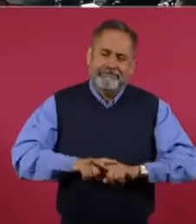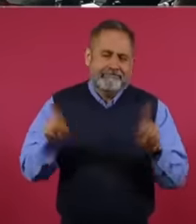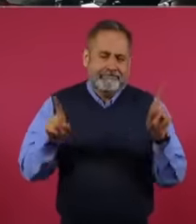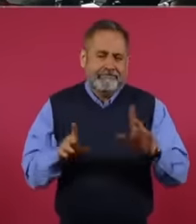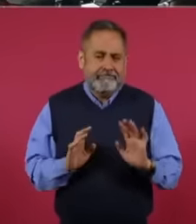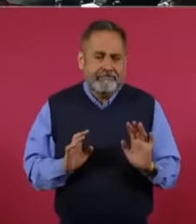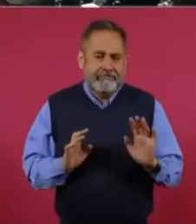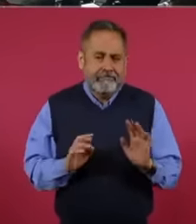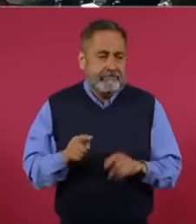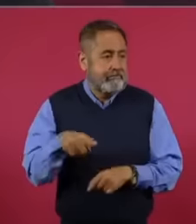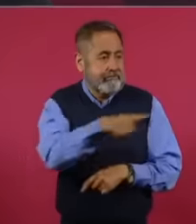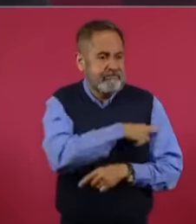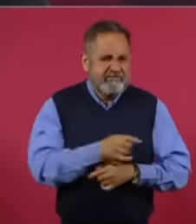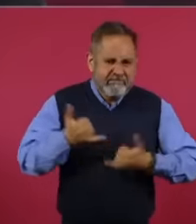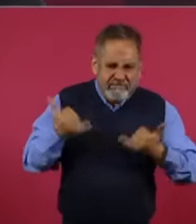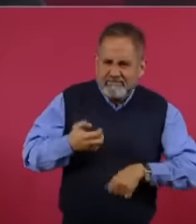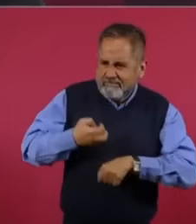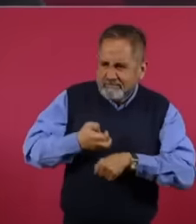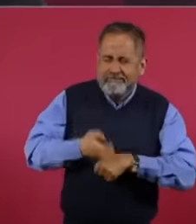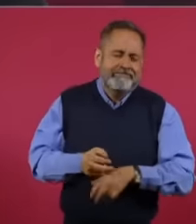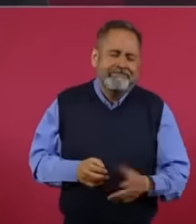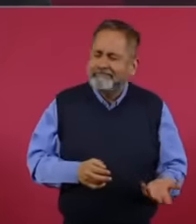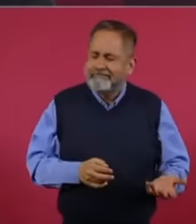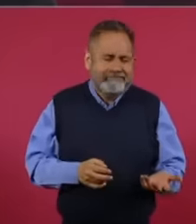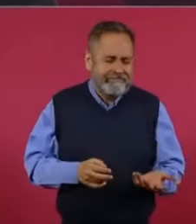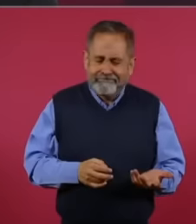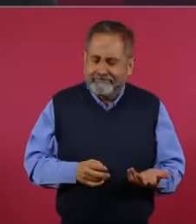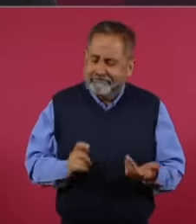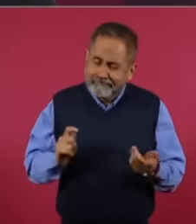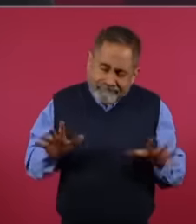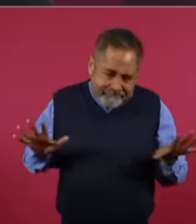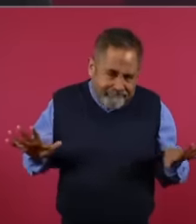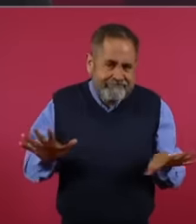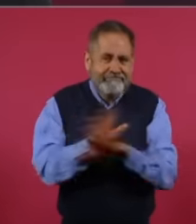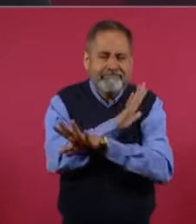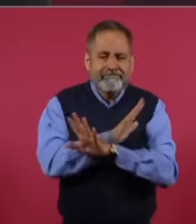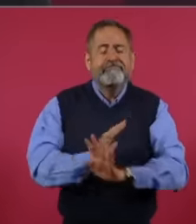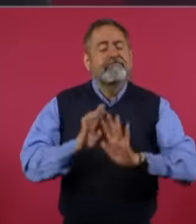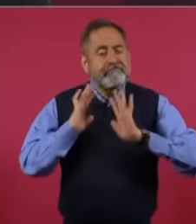Aunque se aferren, ya esto ya cambió.